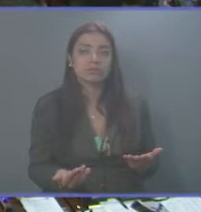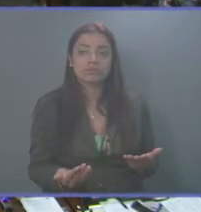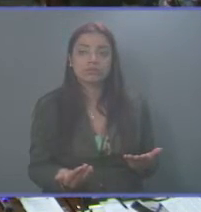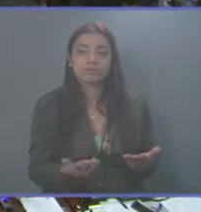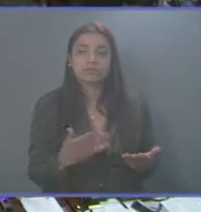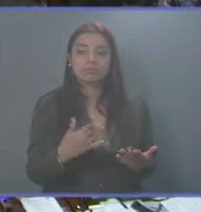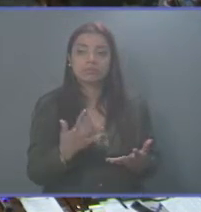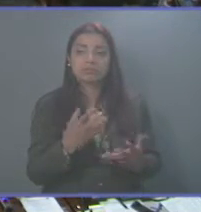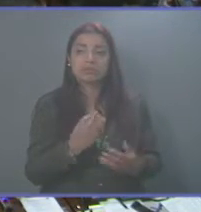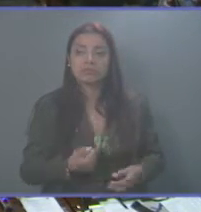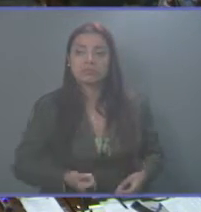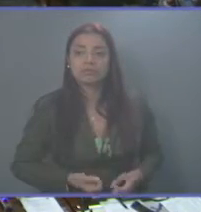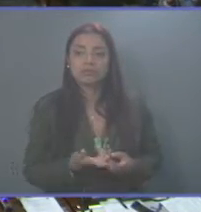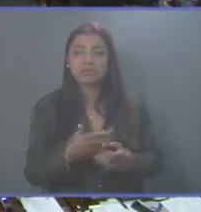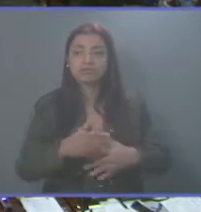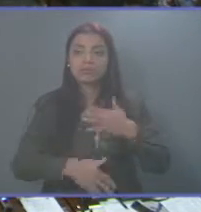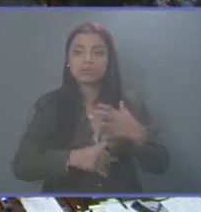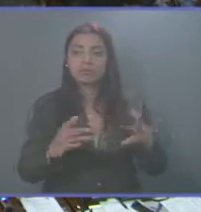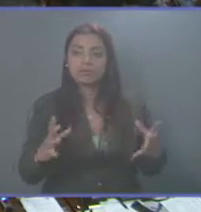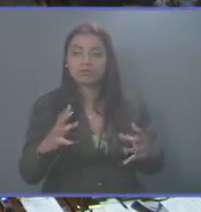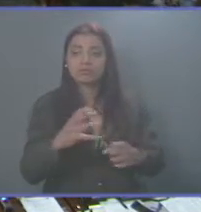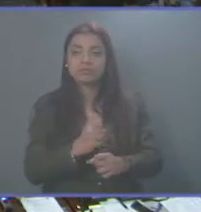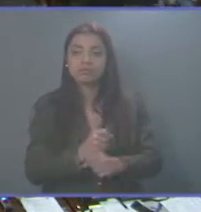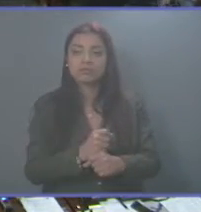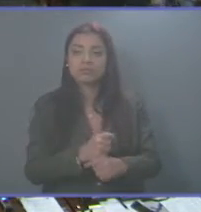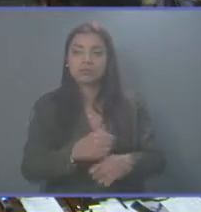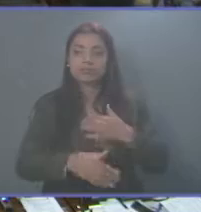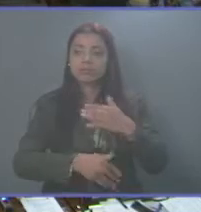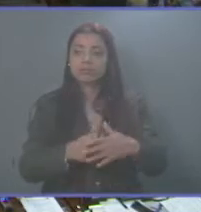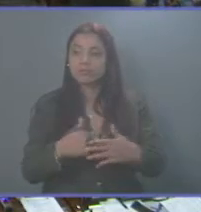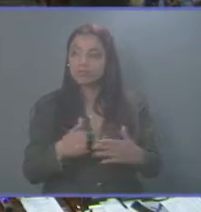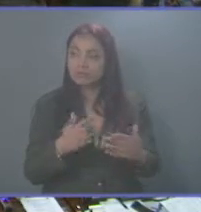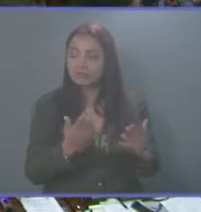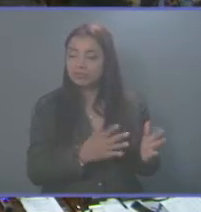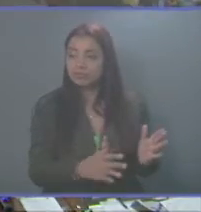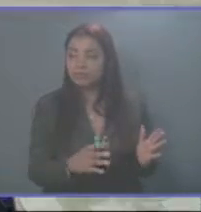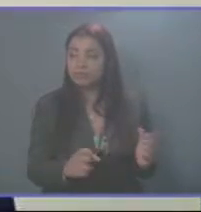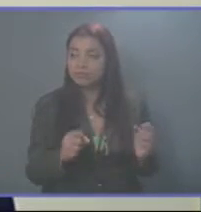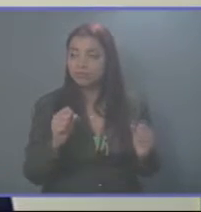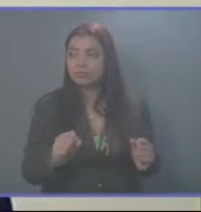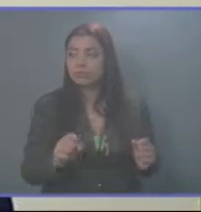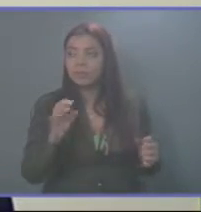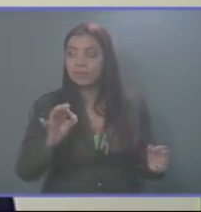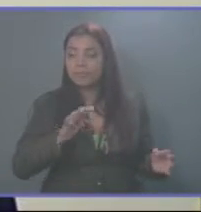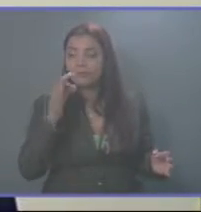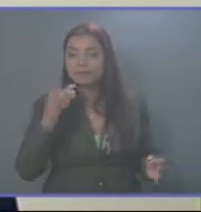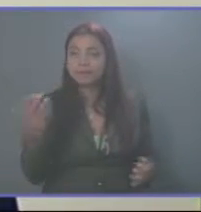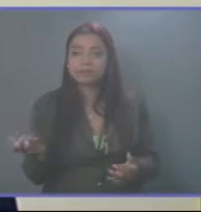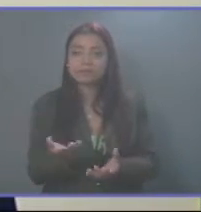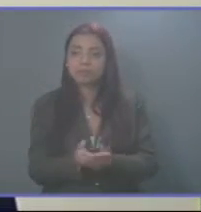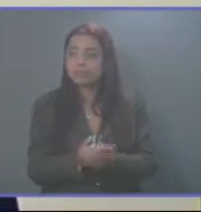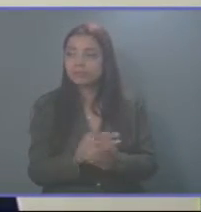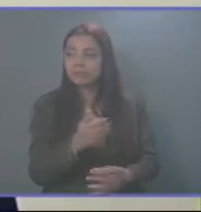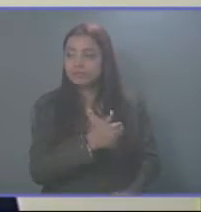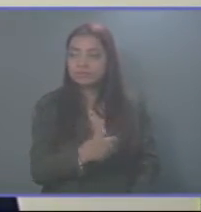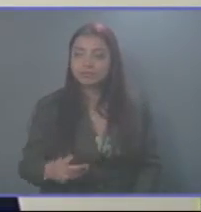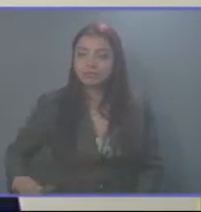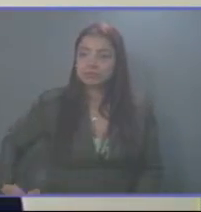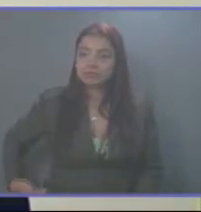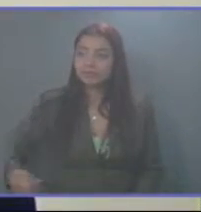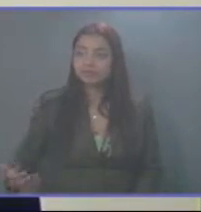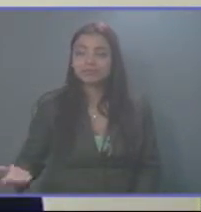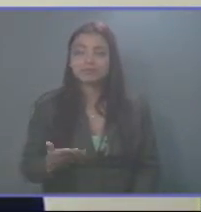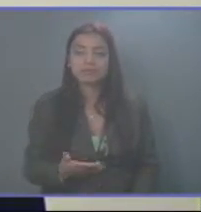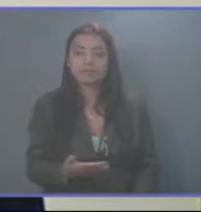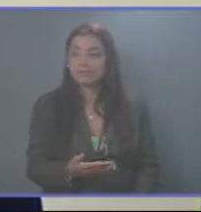Quiero hacer un comentario breve sobre esta nota que envía el presidente de la República, sobre